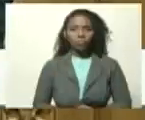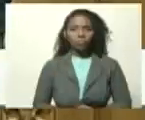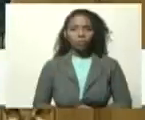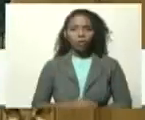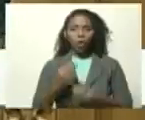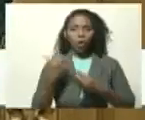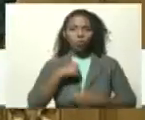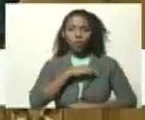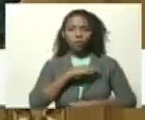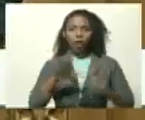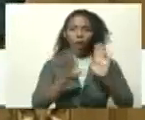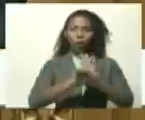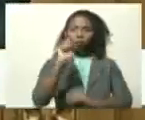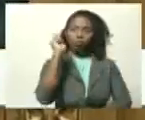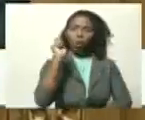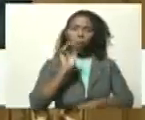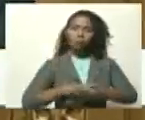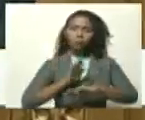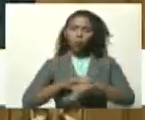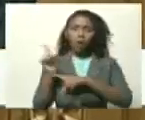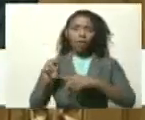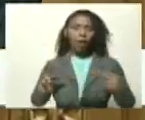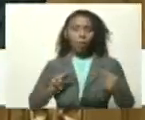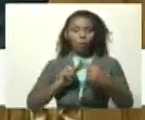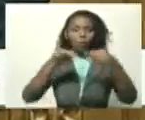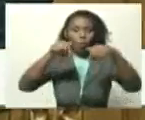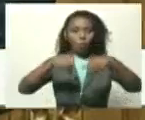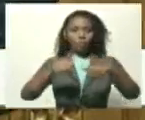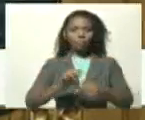Constitución. Por eso este encuentro de hoy,